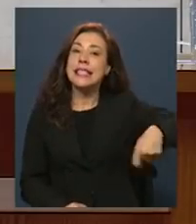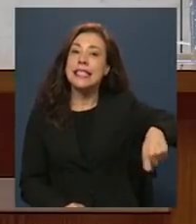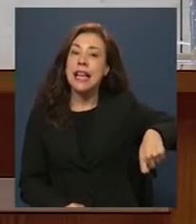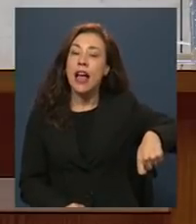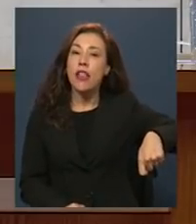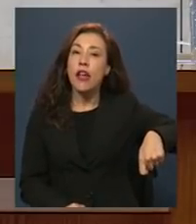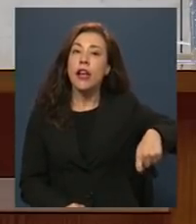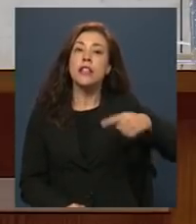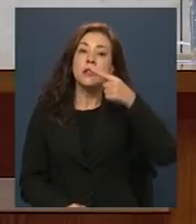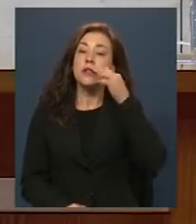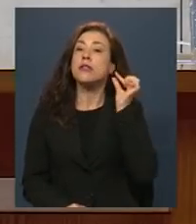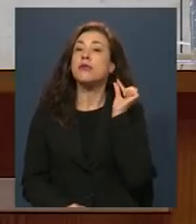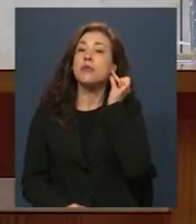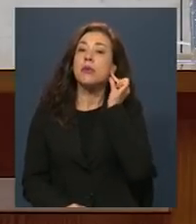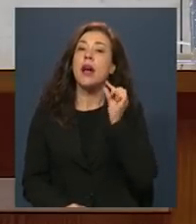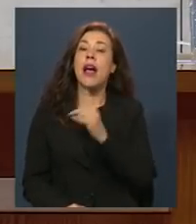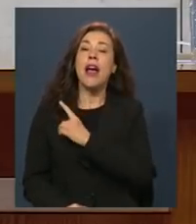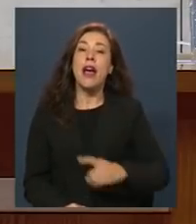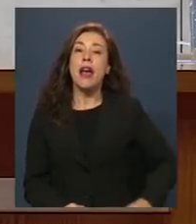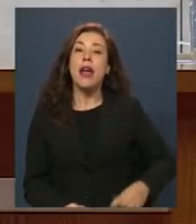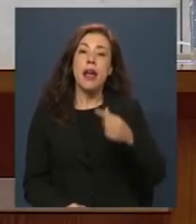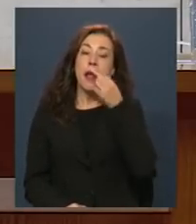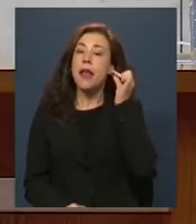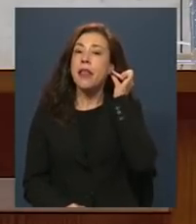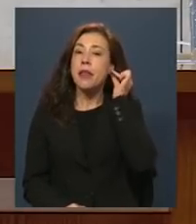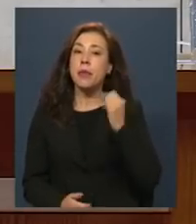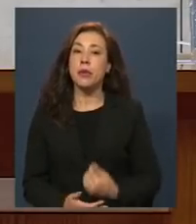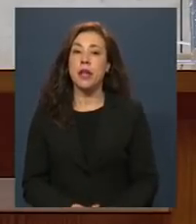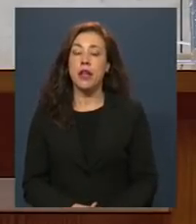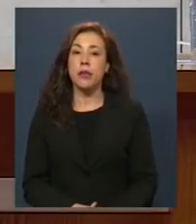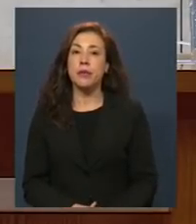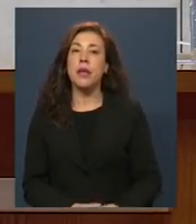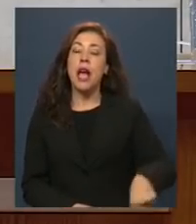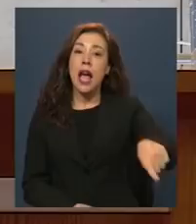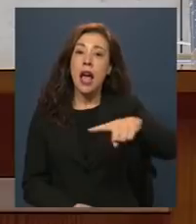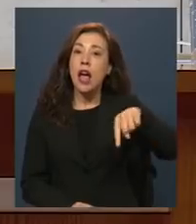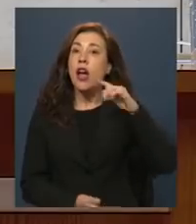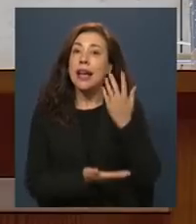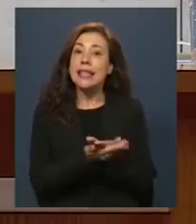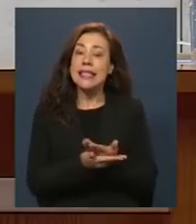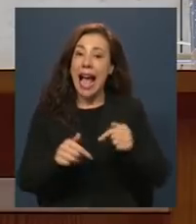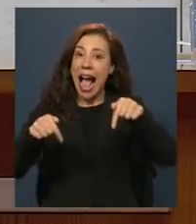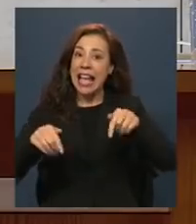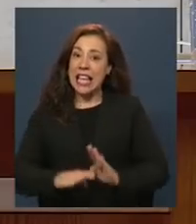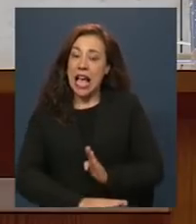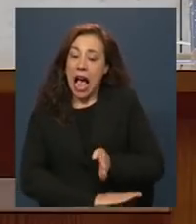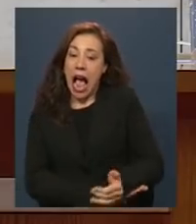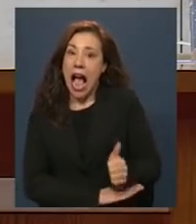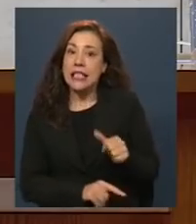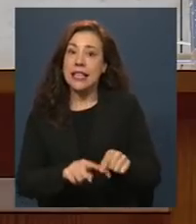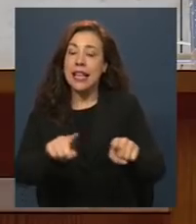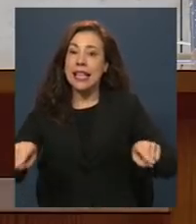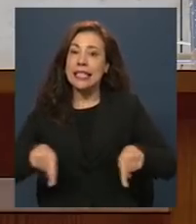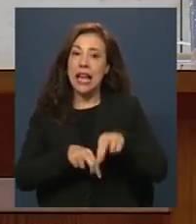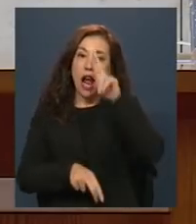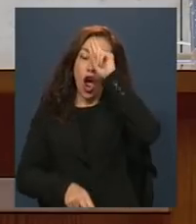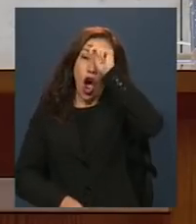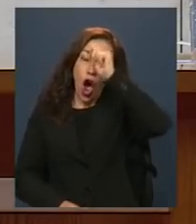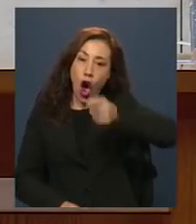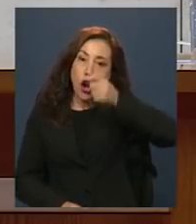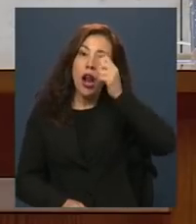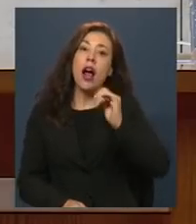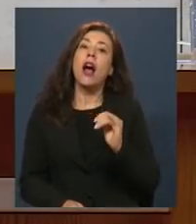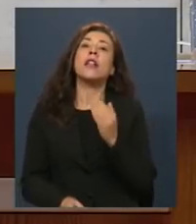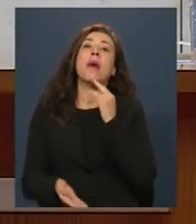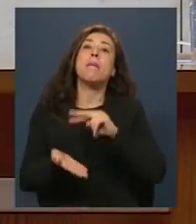y senadores, a las diputadas y diputados, aquellos que se encuentran acá físicamente en el Salón de Honor y que por problemas